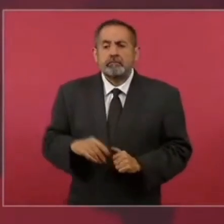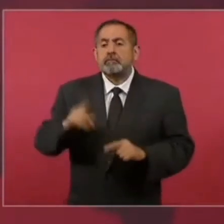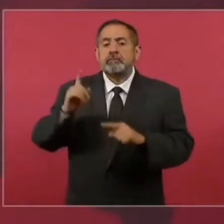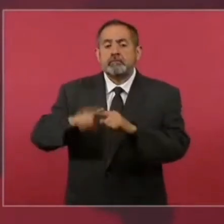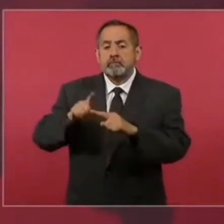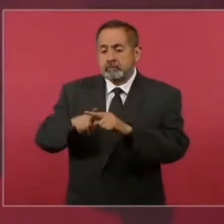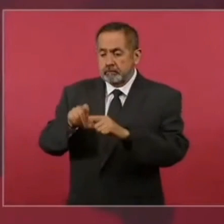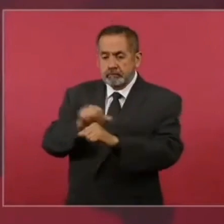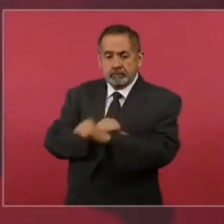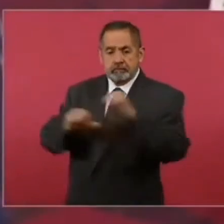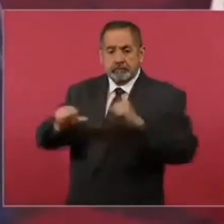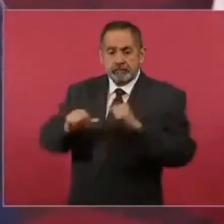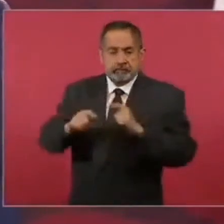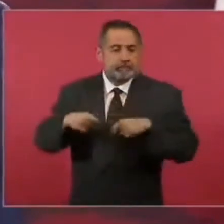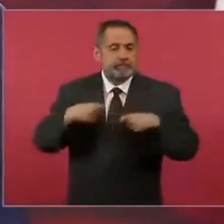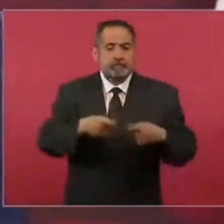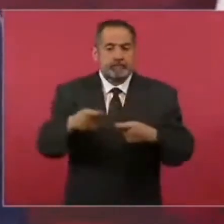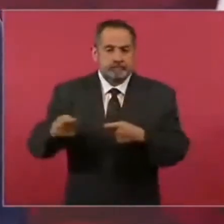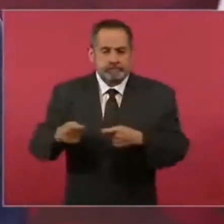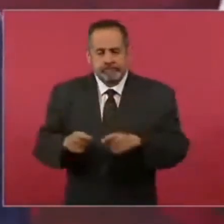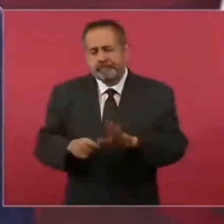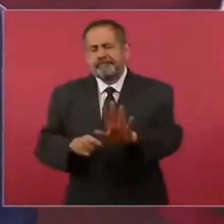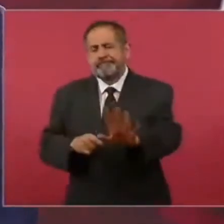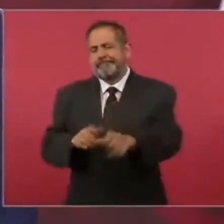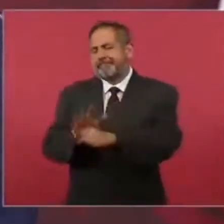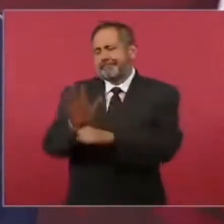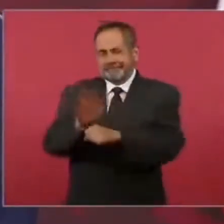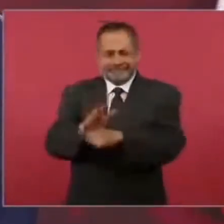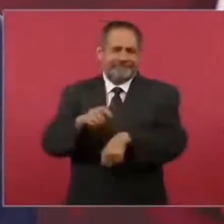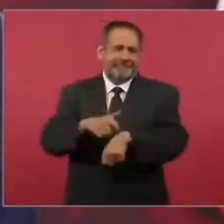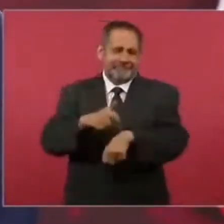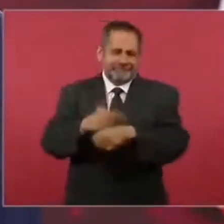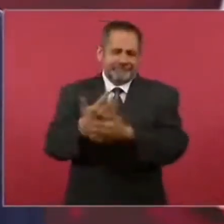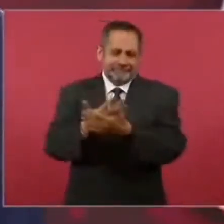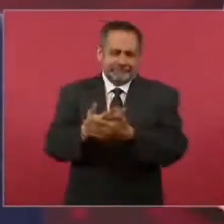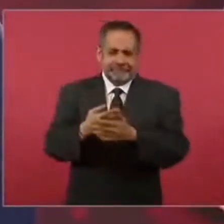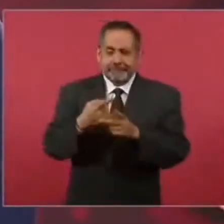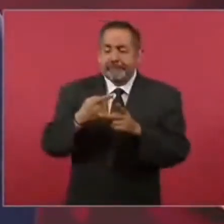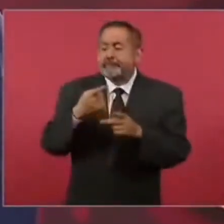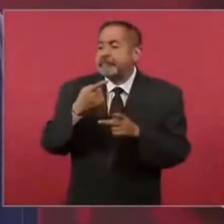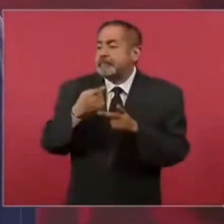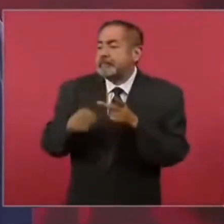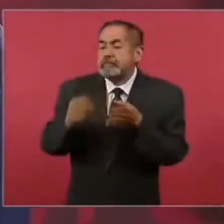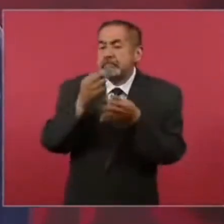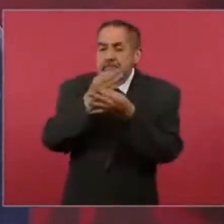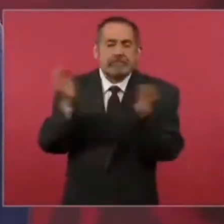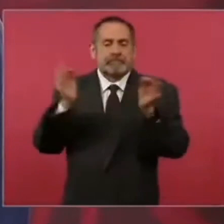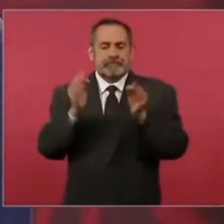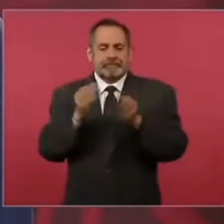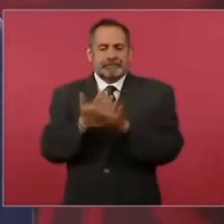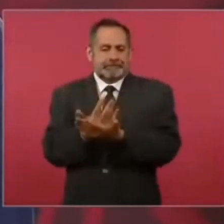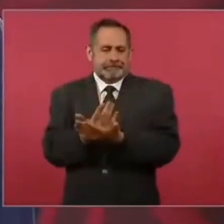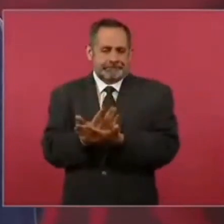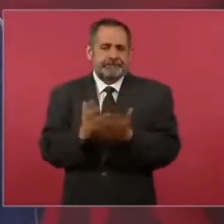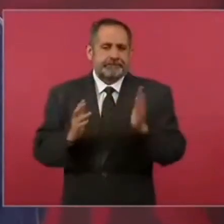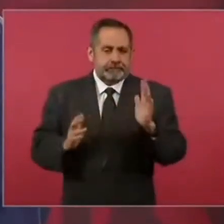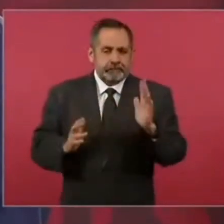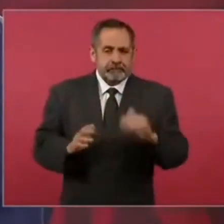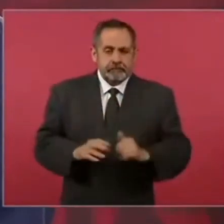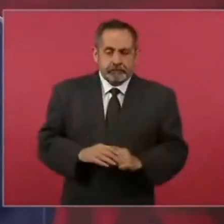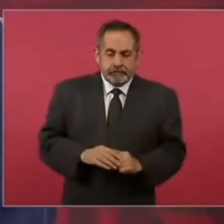¿quién va a sustituirlos? Hay tiempo todavía, porque apenas fue el anuncio.